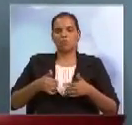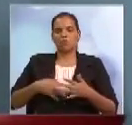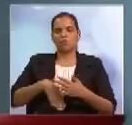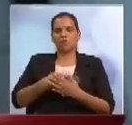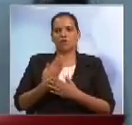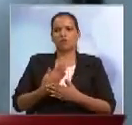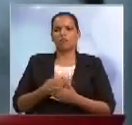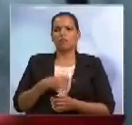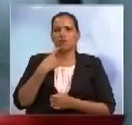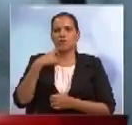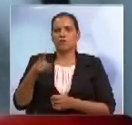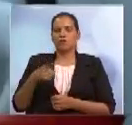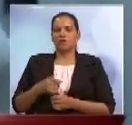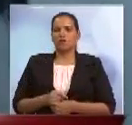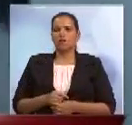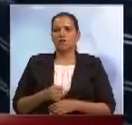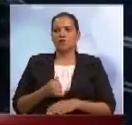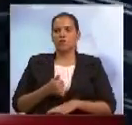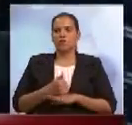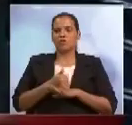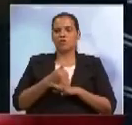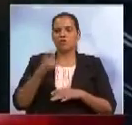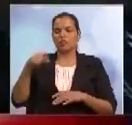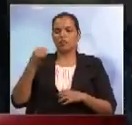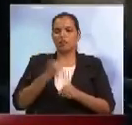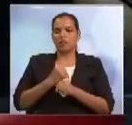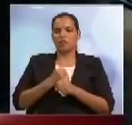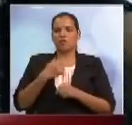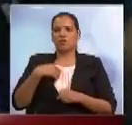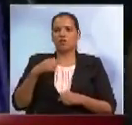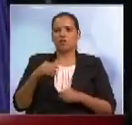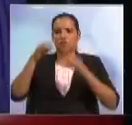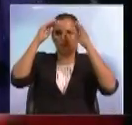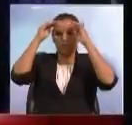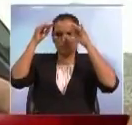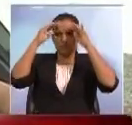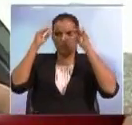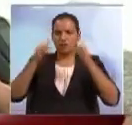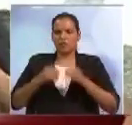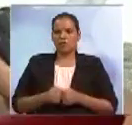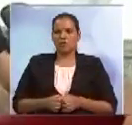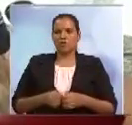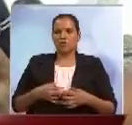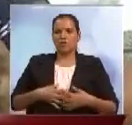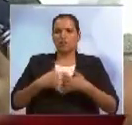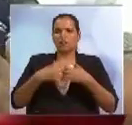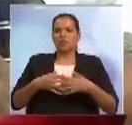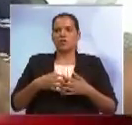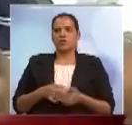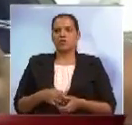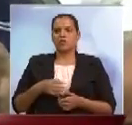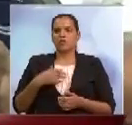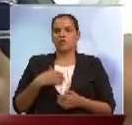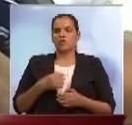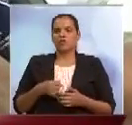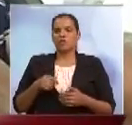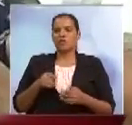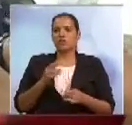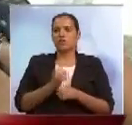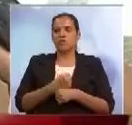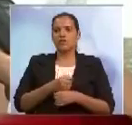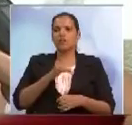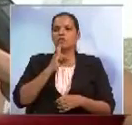para ello el administrador que vaya a operar debe ser capacitado quito cisco sólo se reproduce en